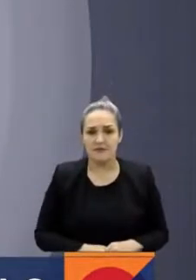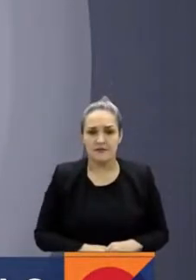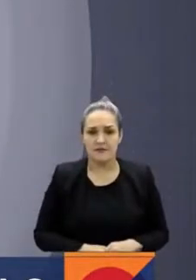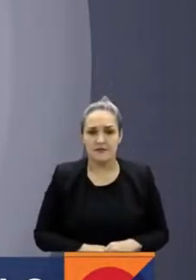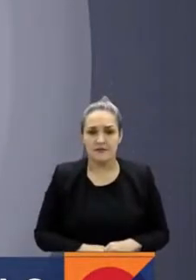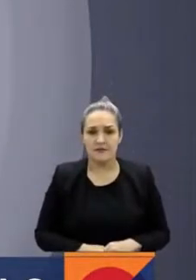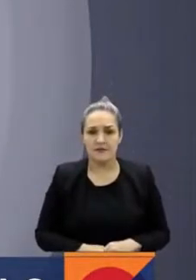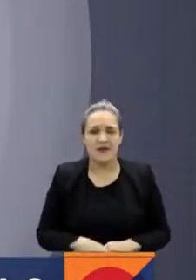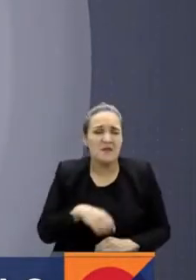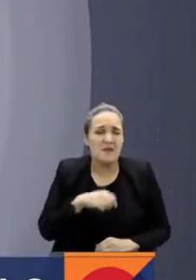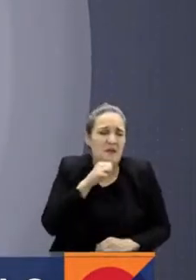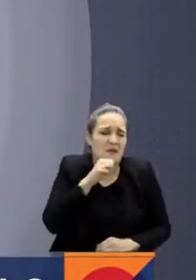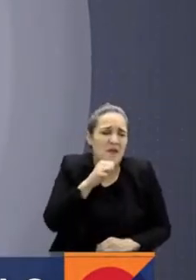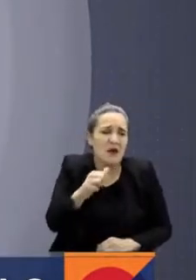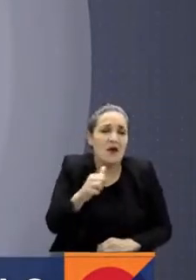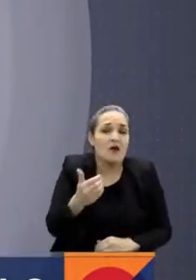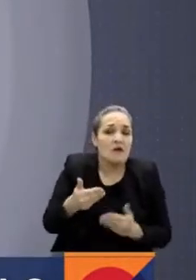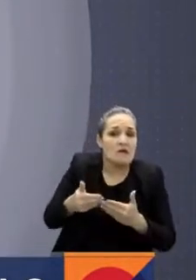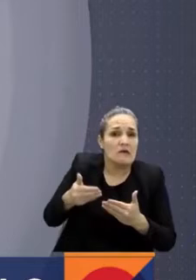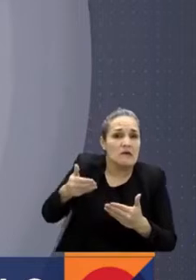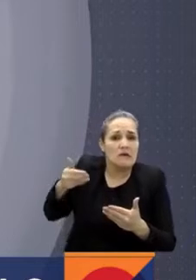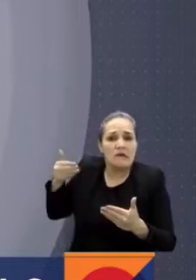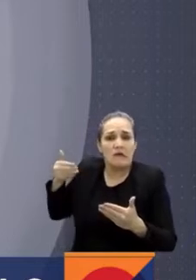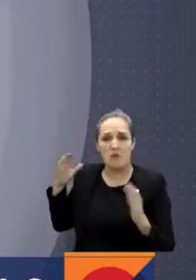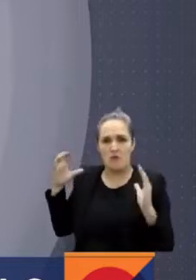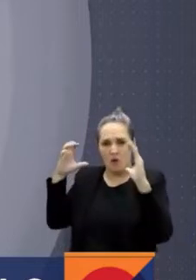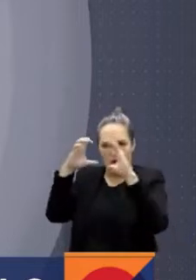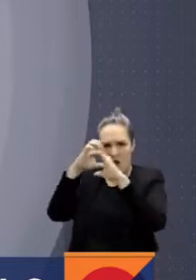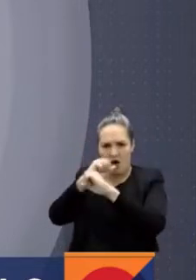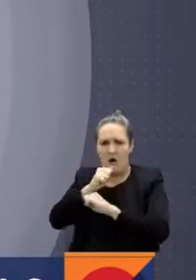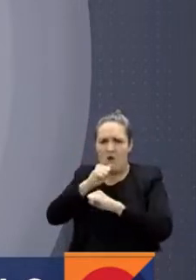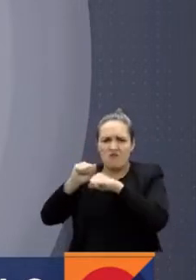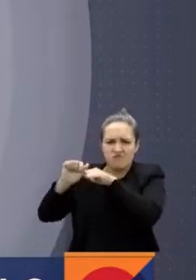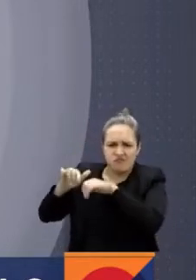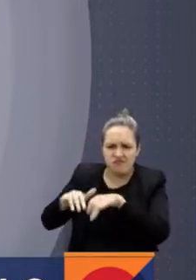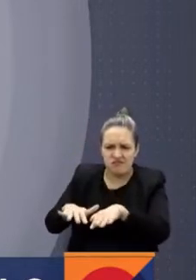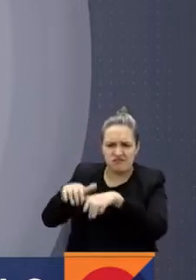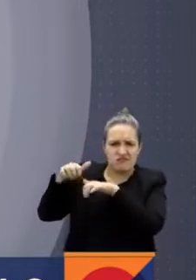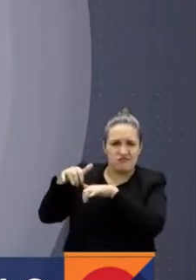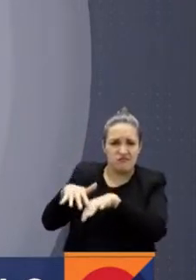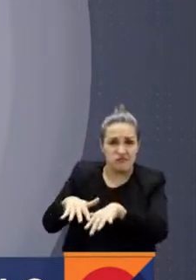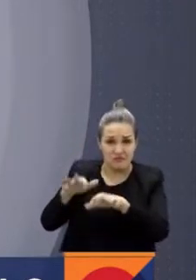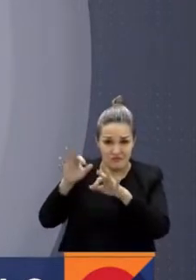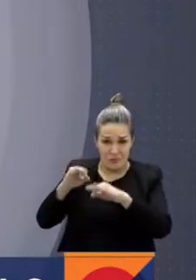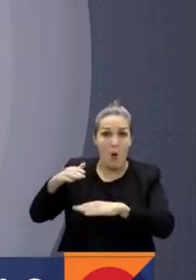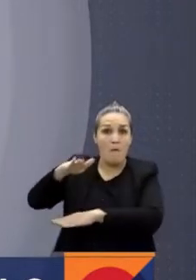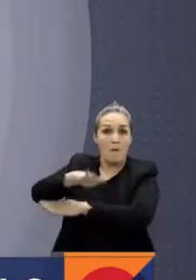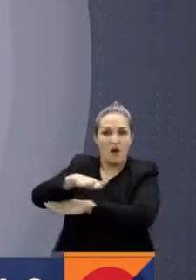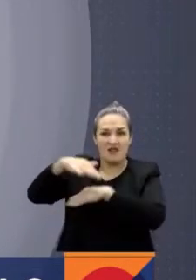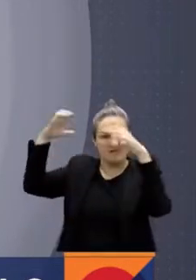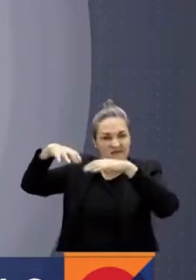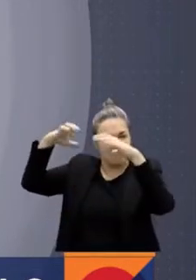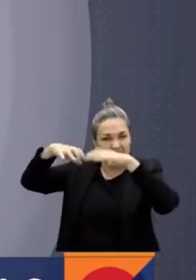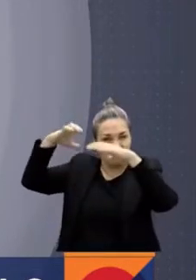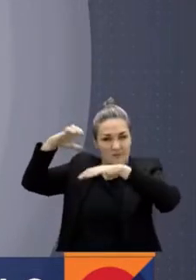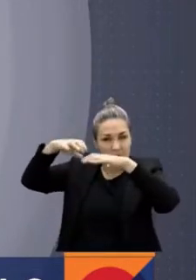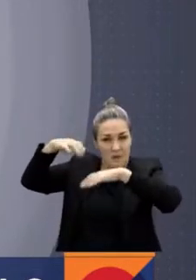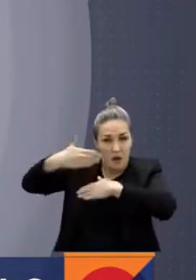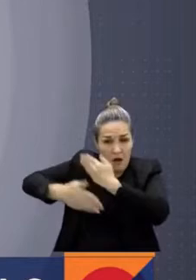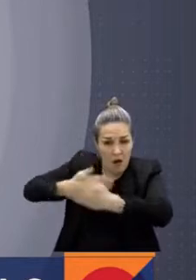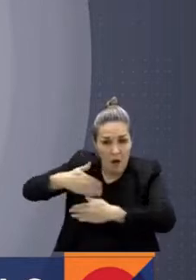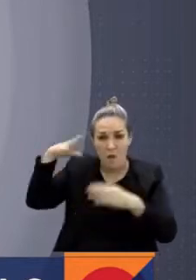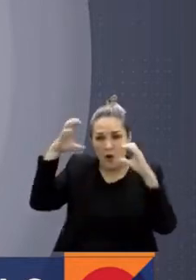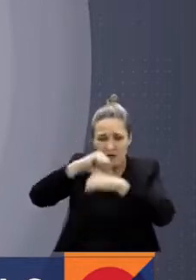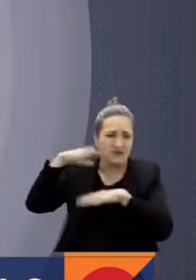Parte de lo peor había ocurrido horas antes. El agua, incansable desde la tarde, no dio tregua en la noche y se transformó en un